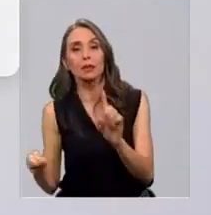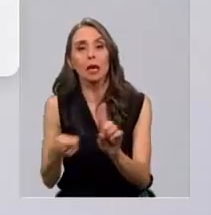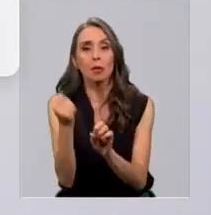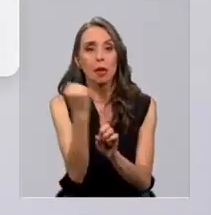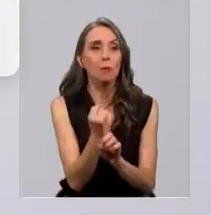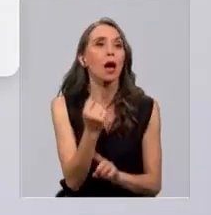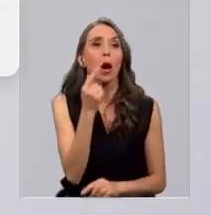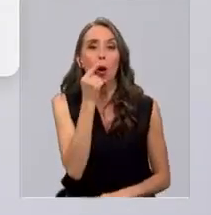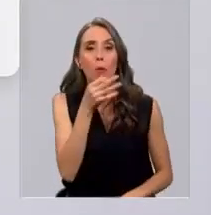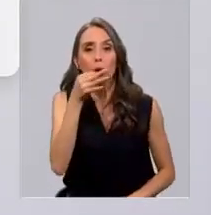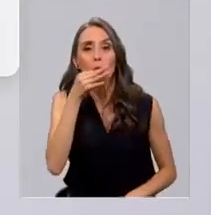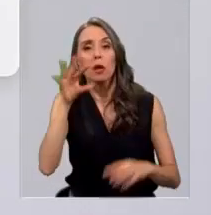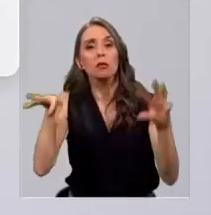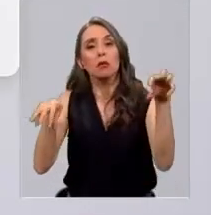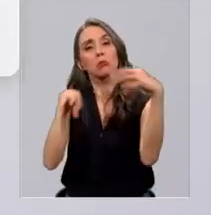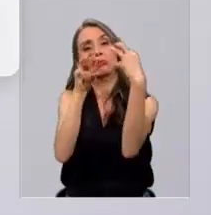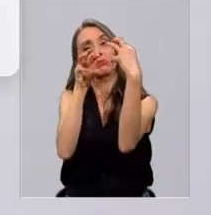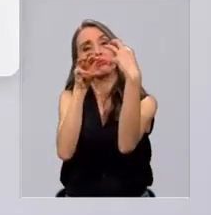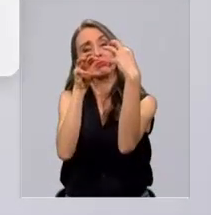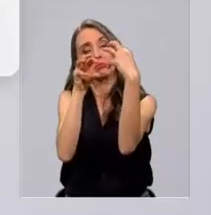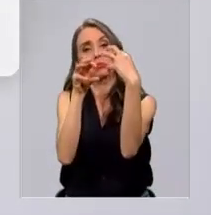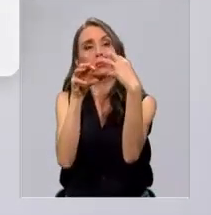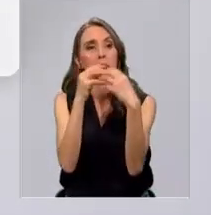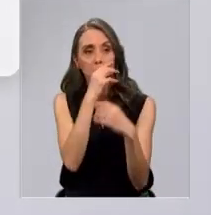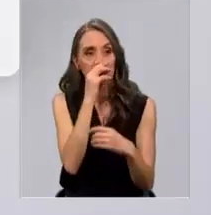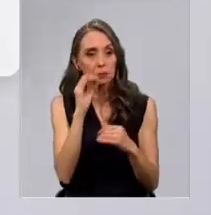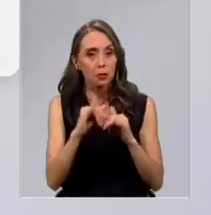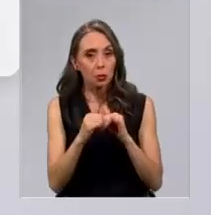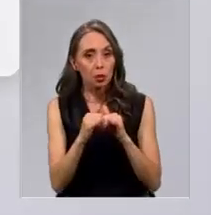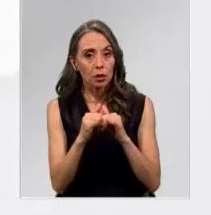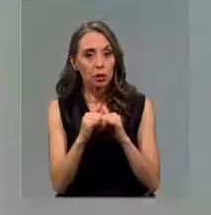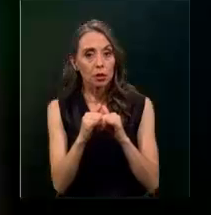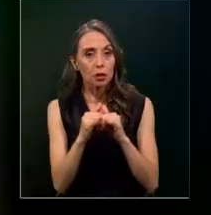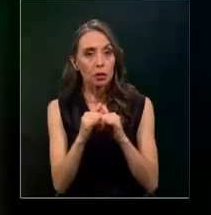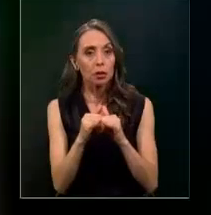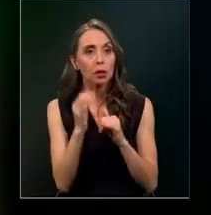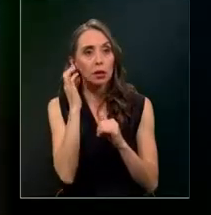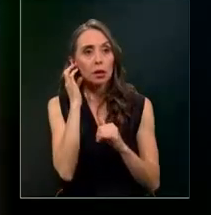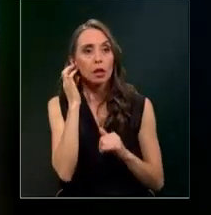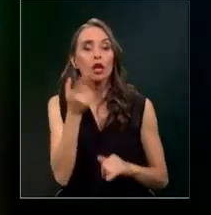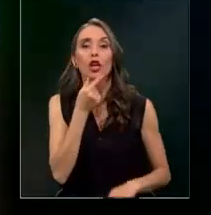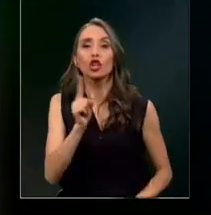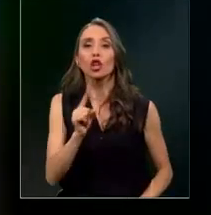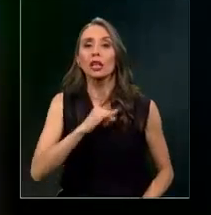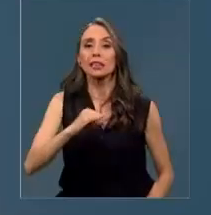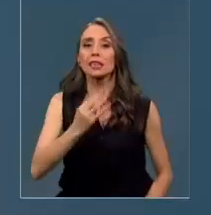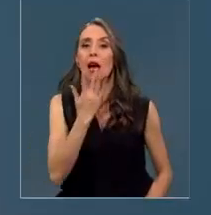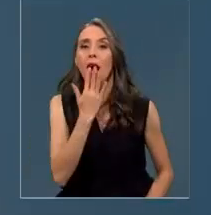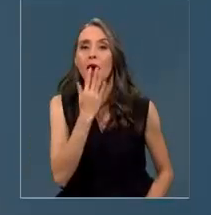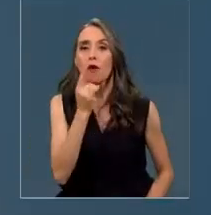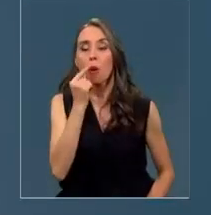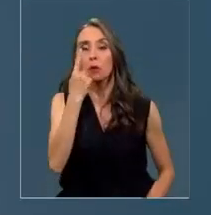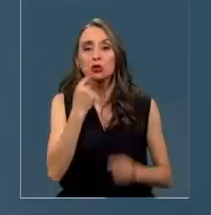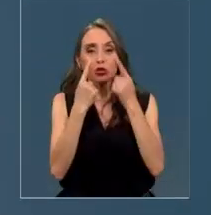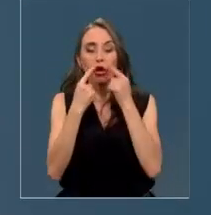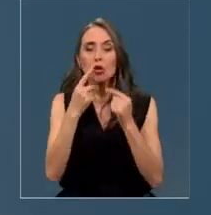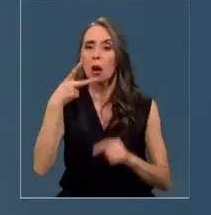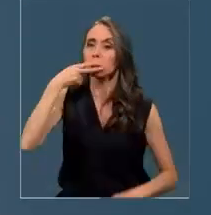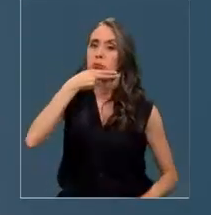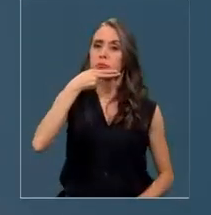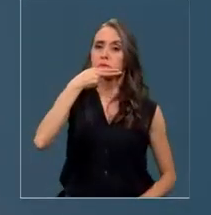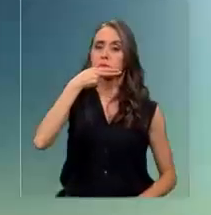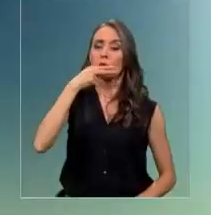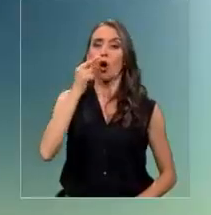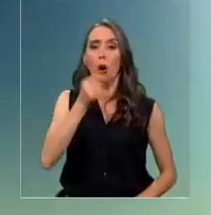Estábamos en una videollamada. Que se había vuelto su pelo y se puso a llorar. Dijo que no quería seguir hablando y terminó de hablar.